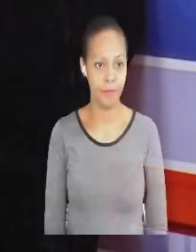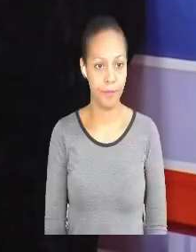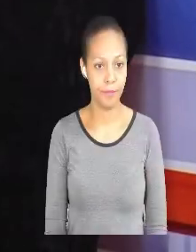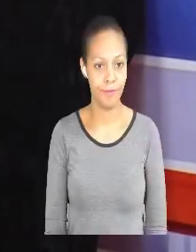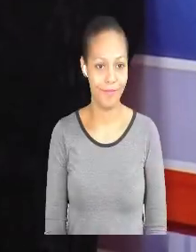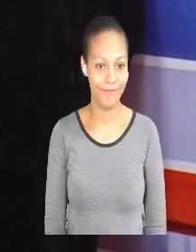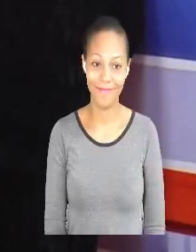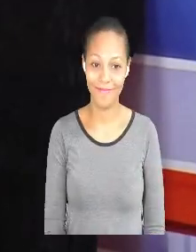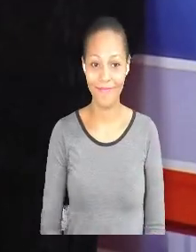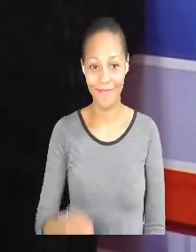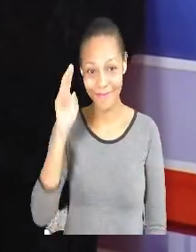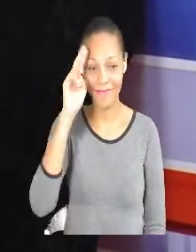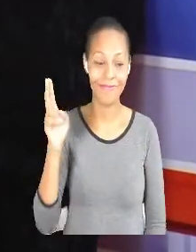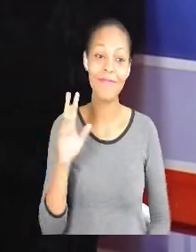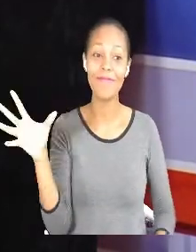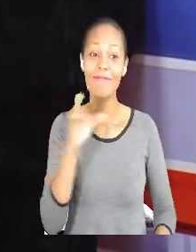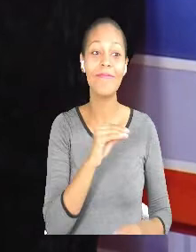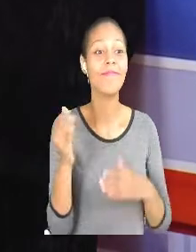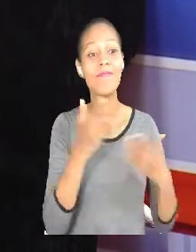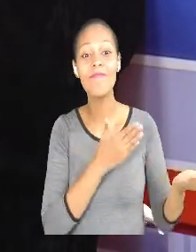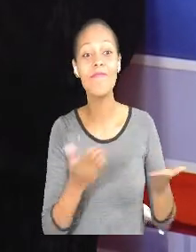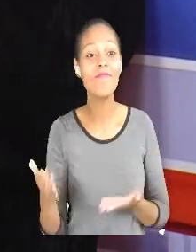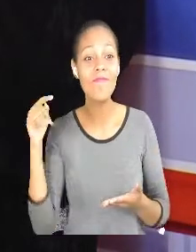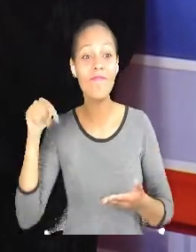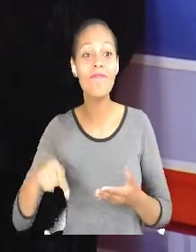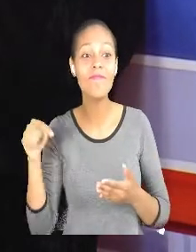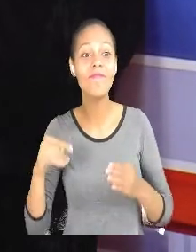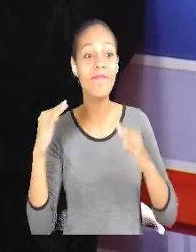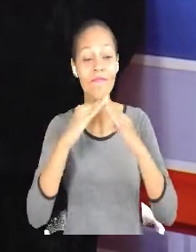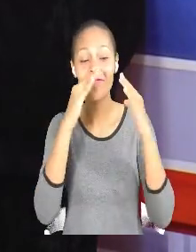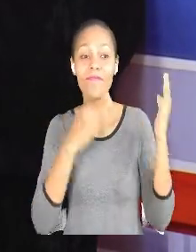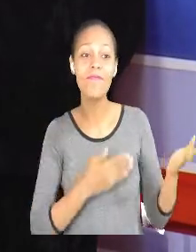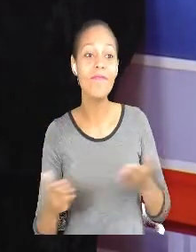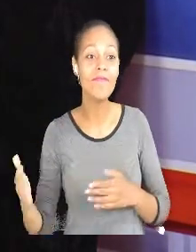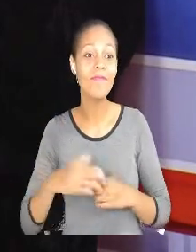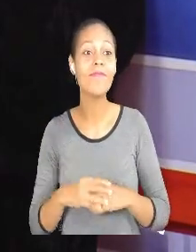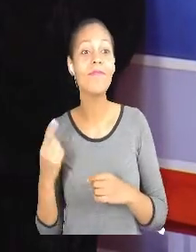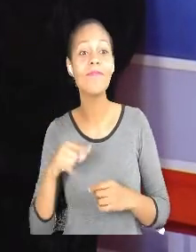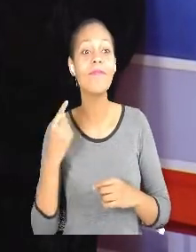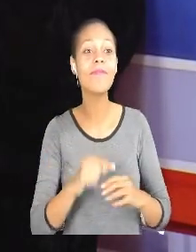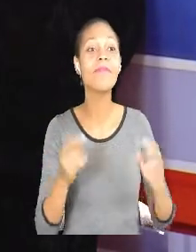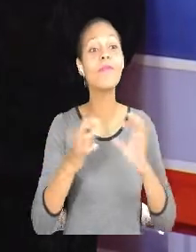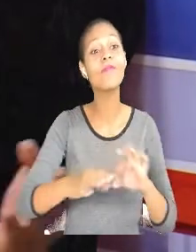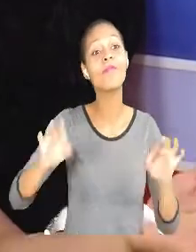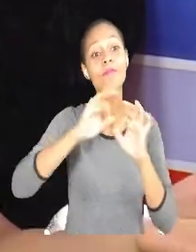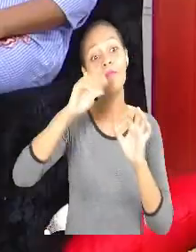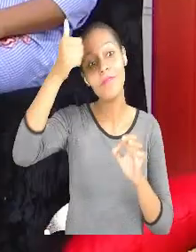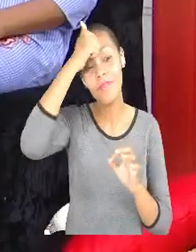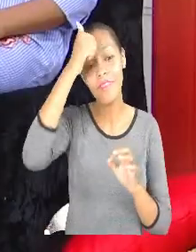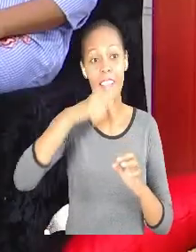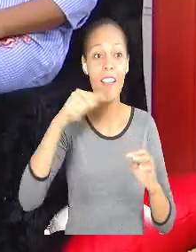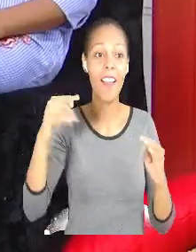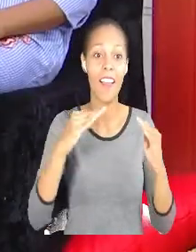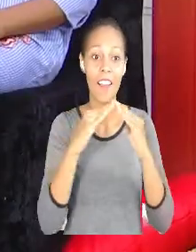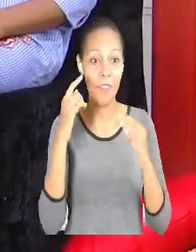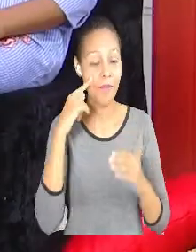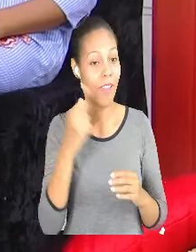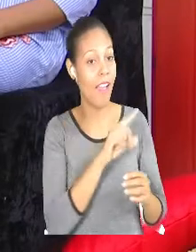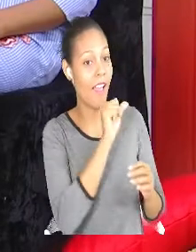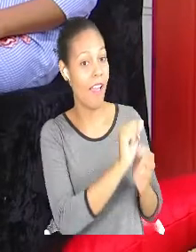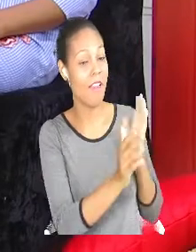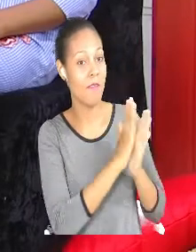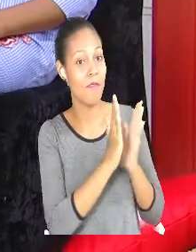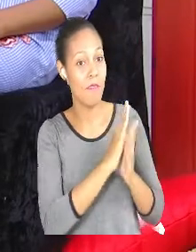nuestra sesión de expertos. Hoy traemos un tema muy interesante del cual vamos a hablar, que es la comunicación asertiva. Me encuentro con nuestra profesional, con